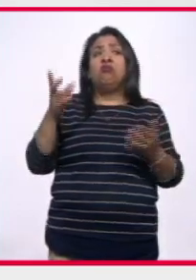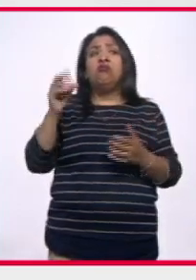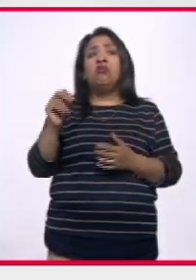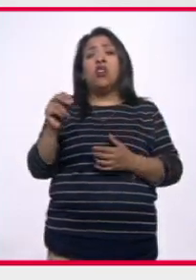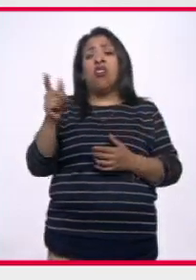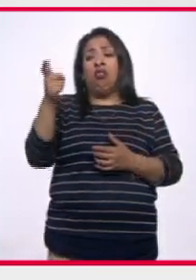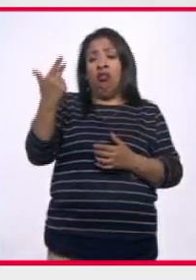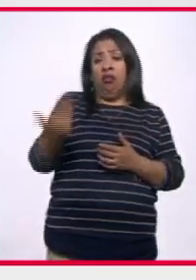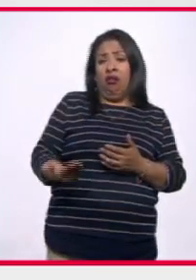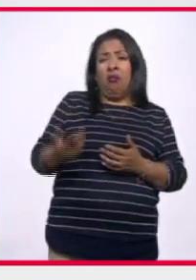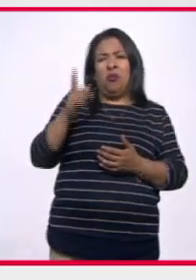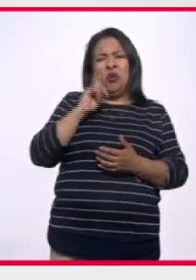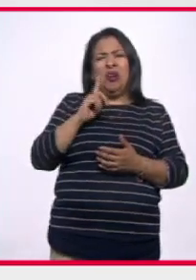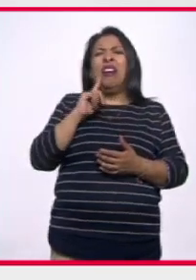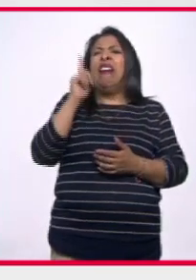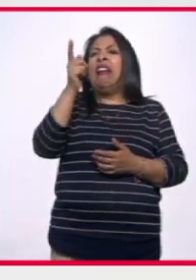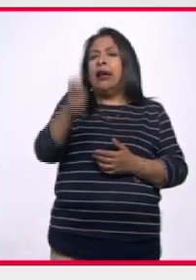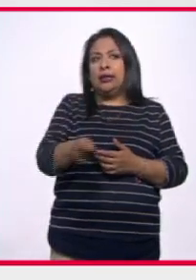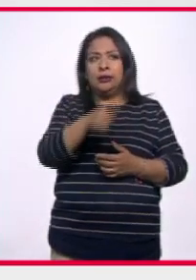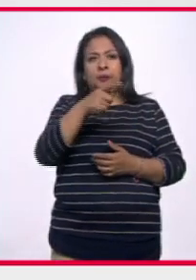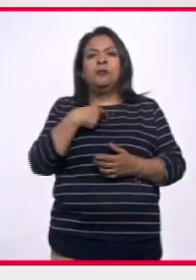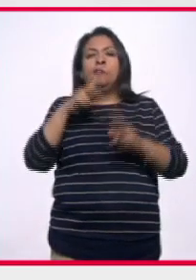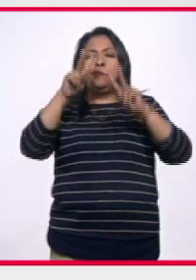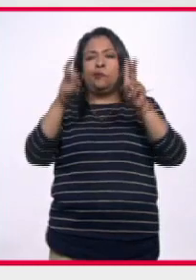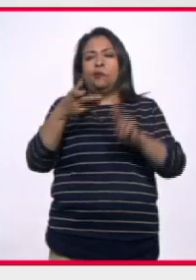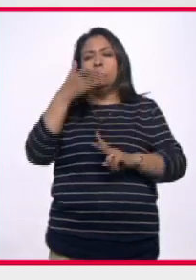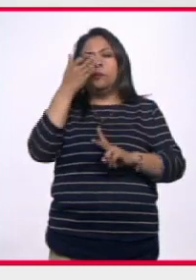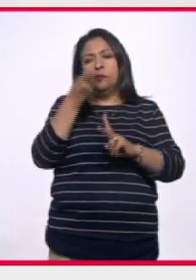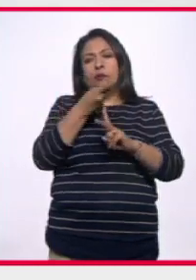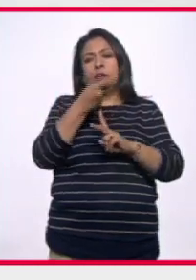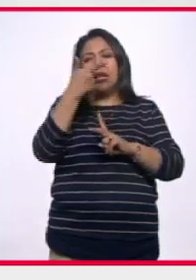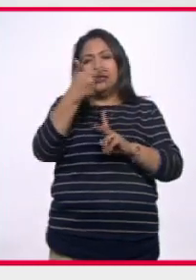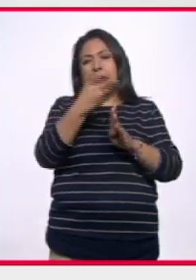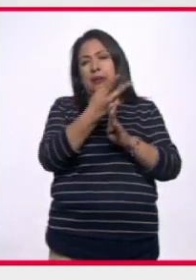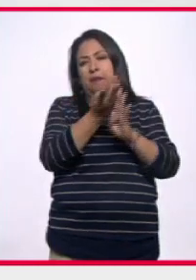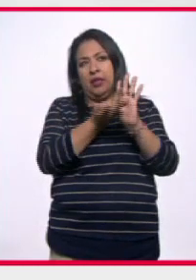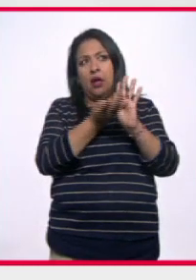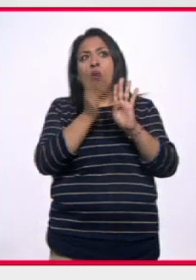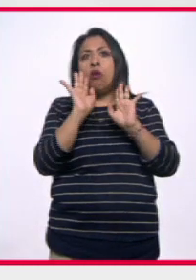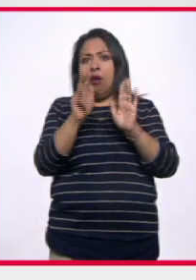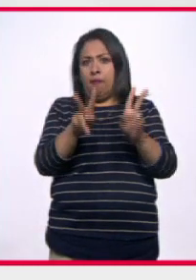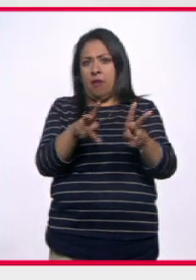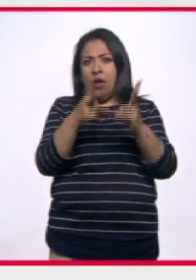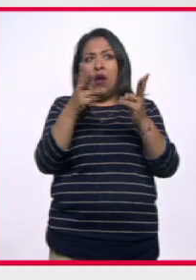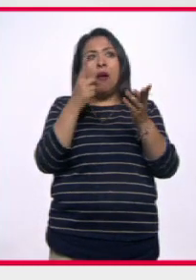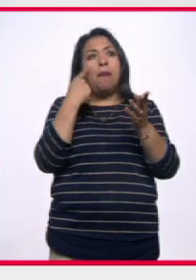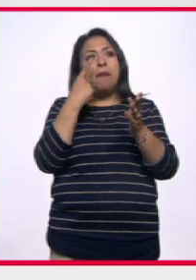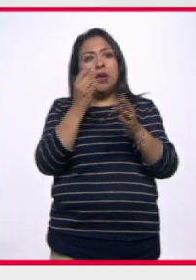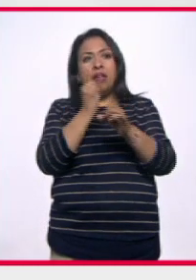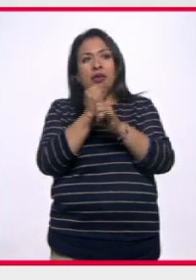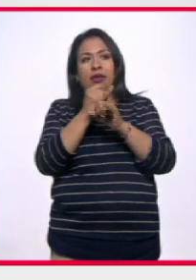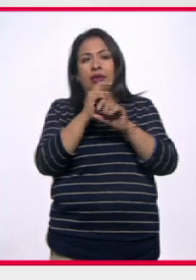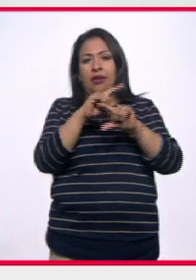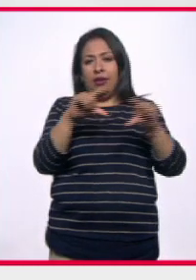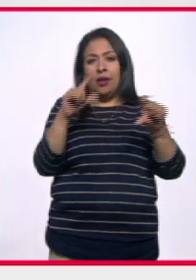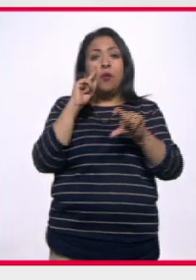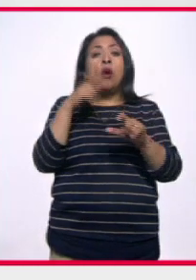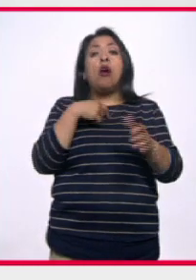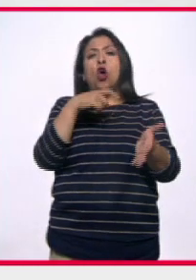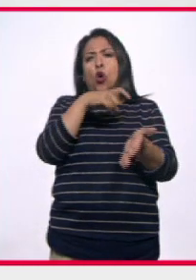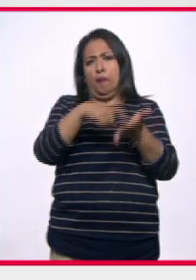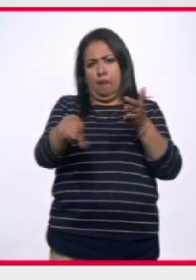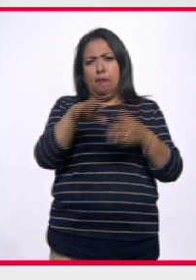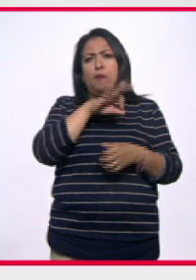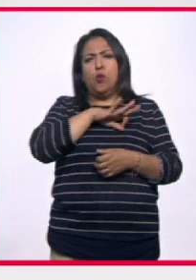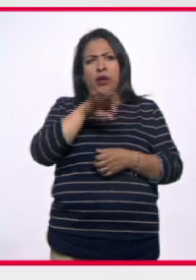te vean como mujer también flor es decir de pétalos ya está disponible a través de las páginas que aparecen en pantalla pueden adquirir